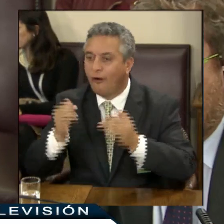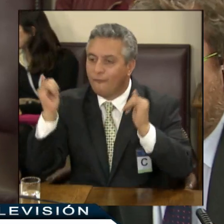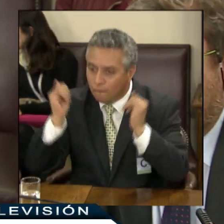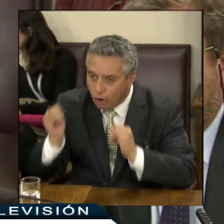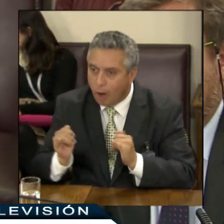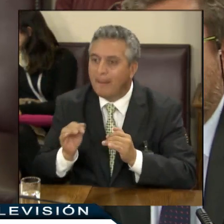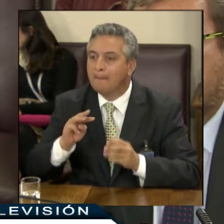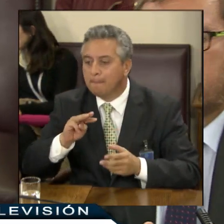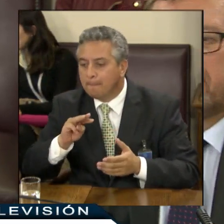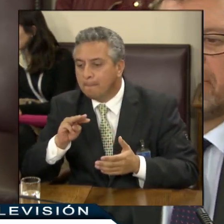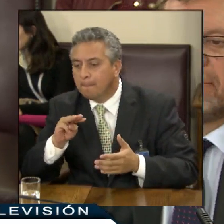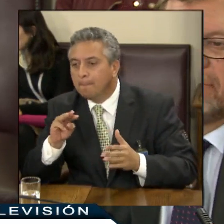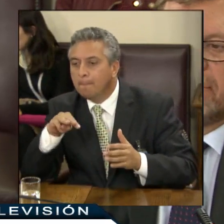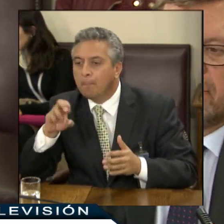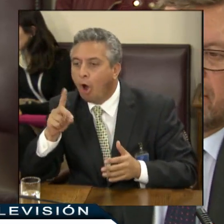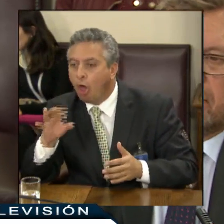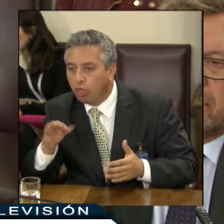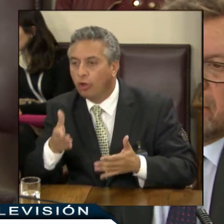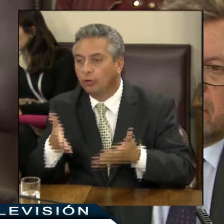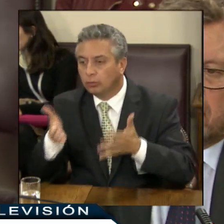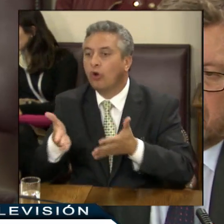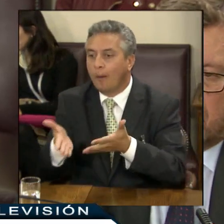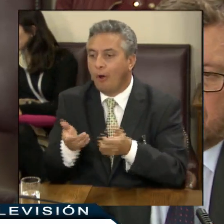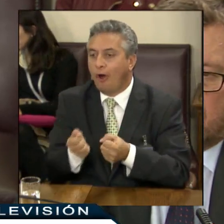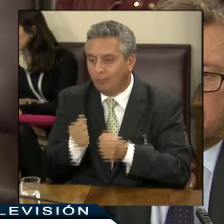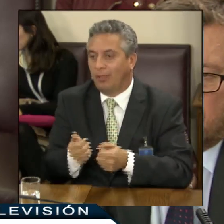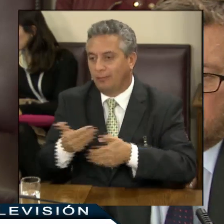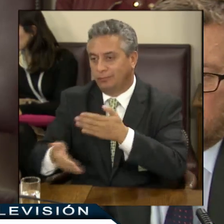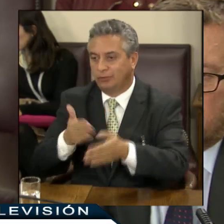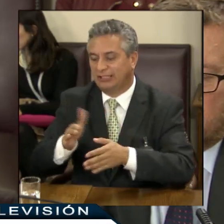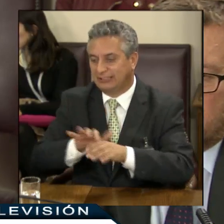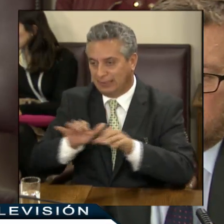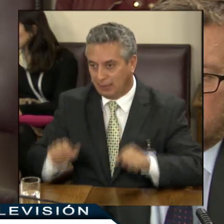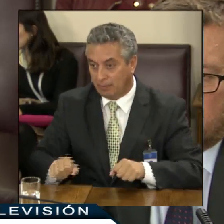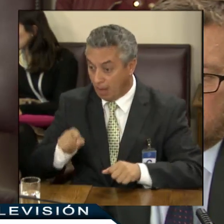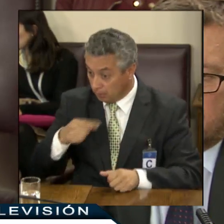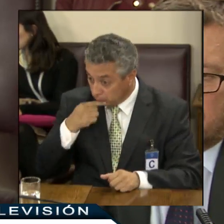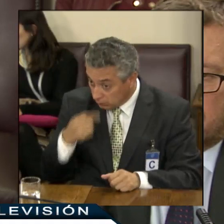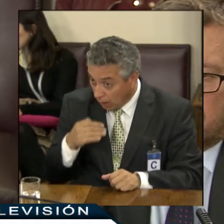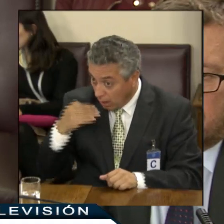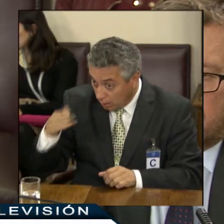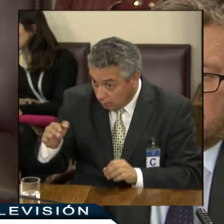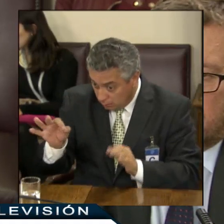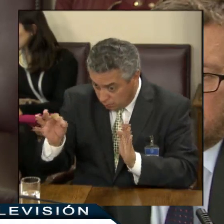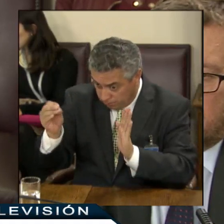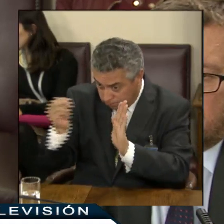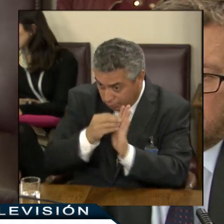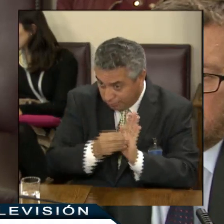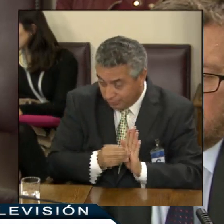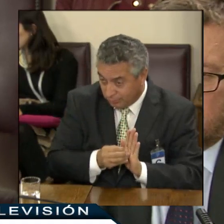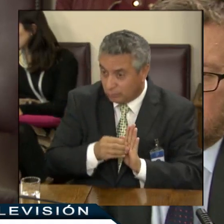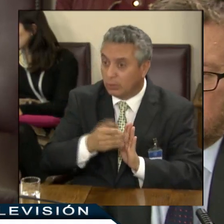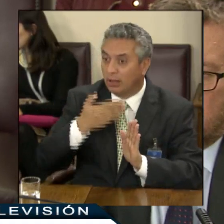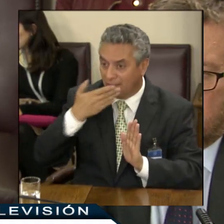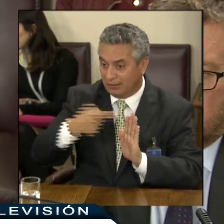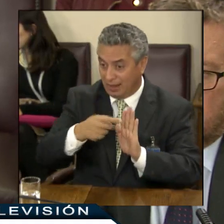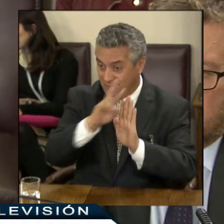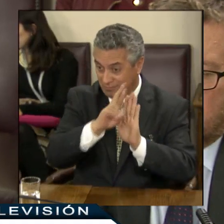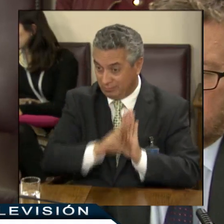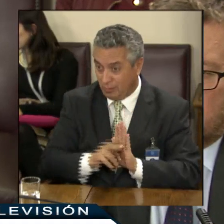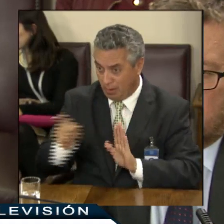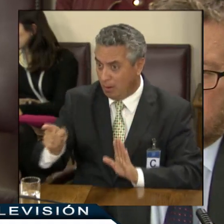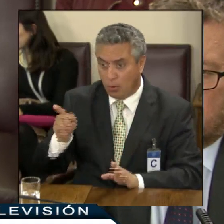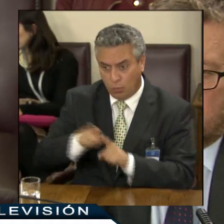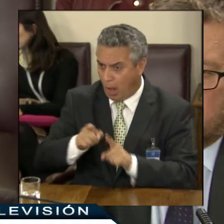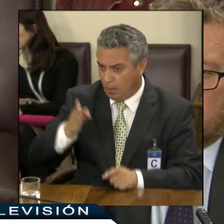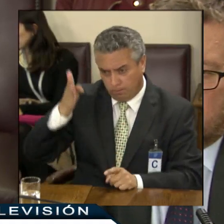modalidades y condiciones en que se implementará el sistema hace un reenvío al reglamento que al efecto se dicte siendo dicho cuerpo reglamentario el que por mandato